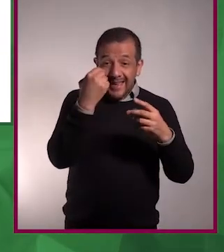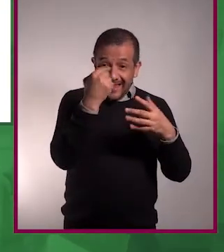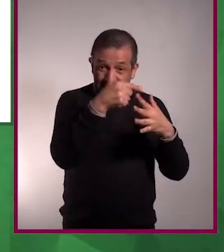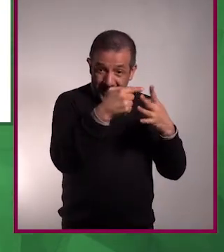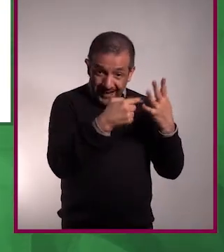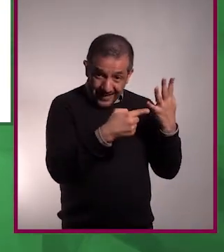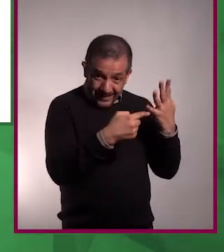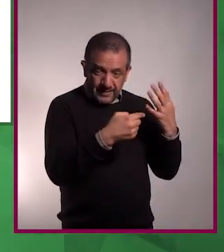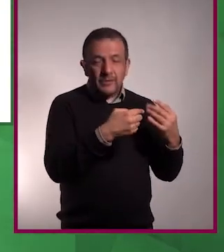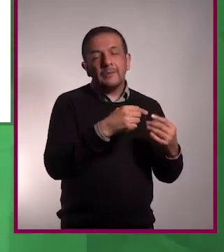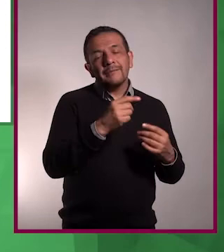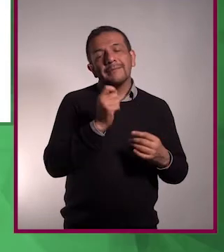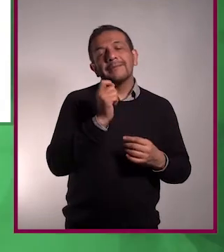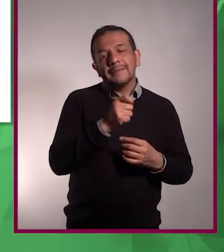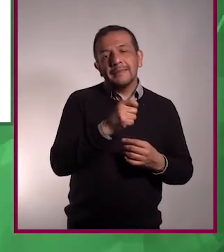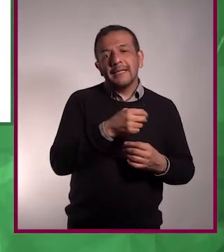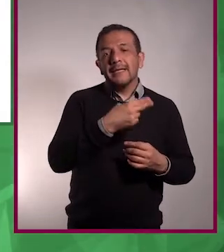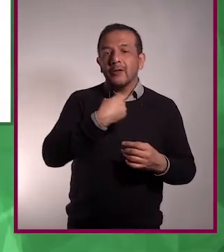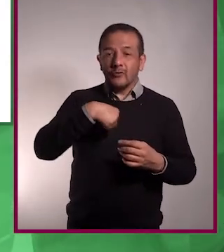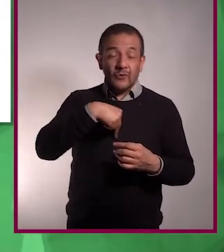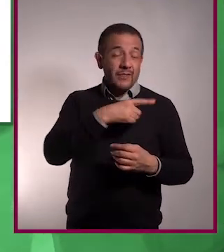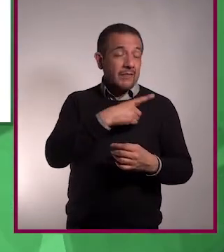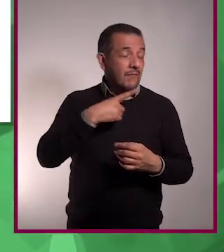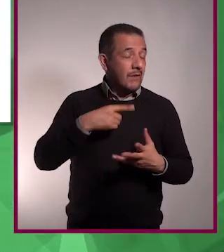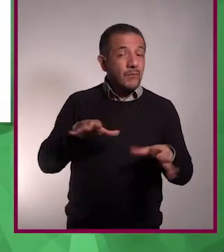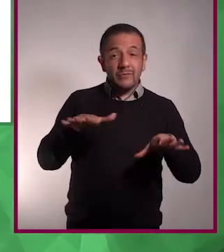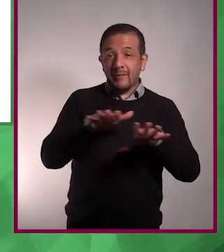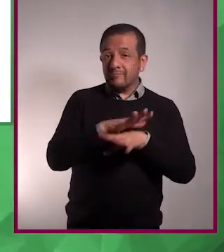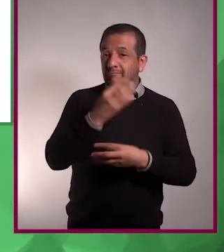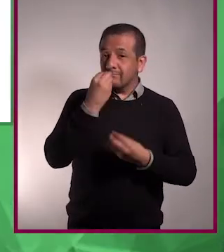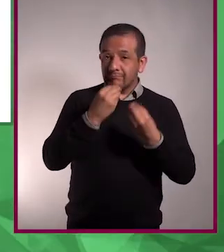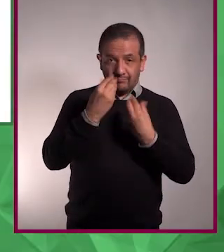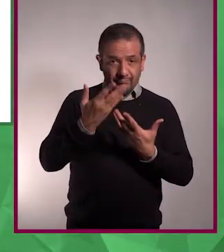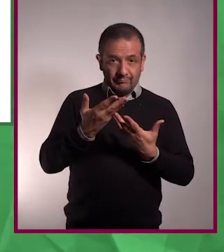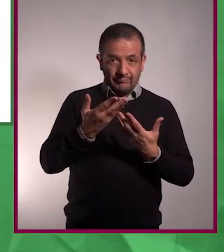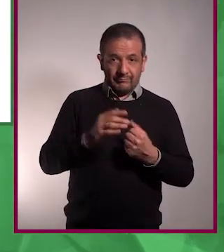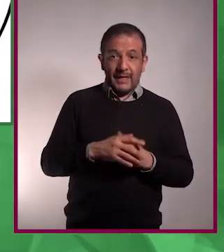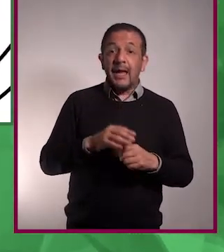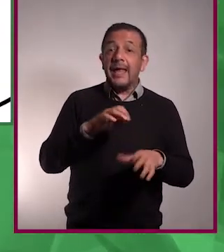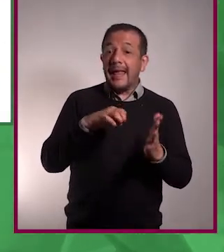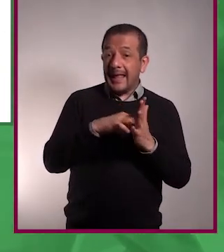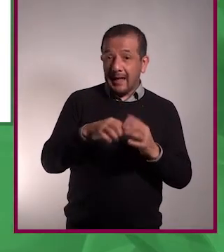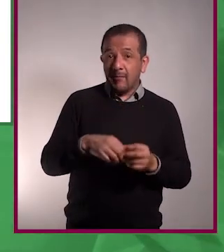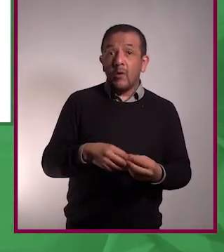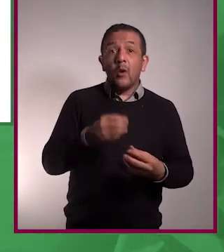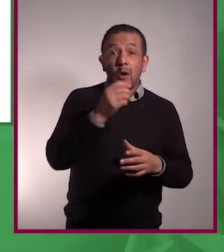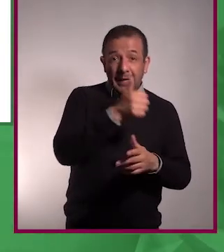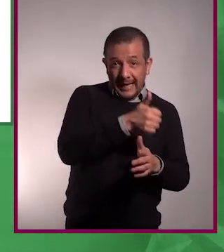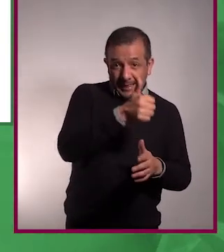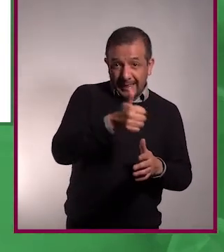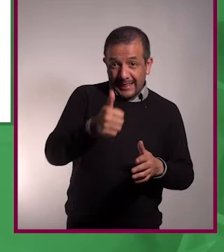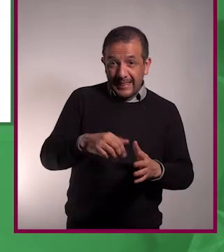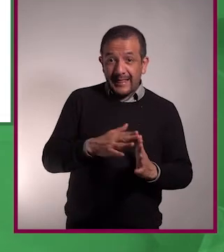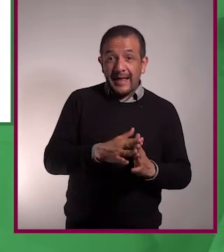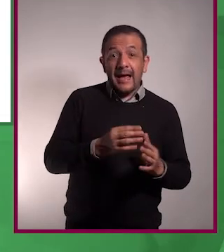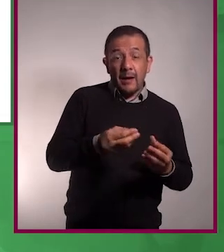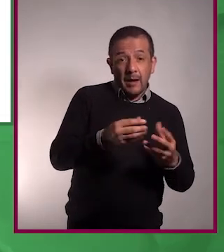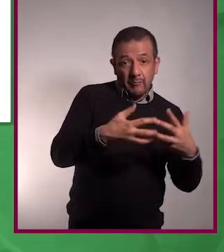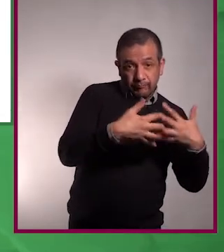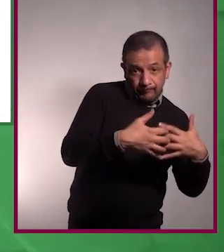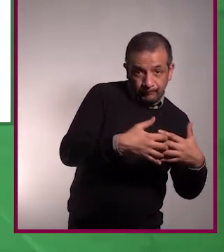Estos límites demuestran claramente que nuestro sistema alimentario debe modificarse. Por lo tanto, cada etapa del sistema